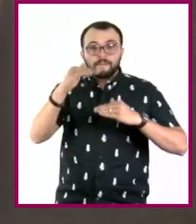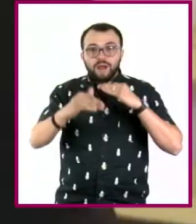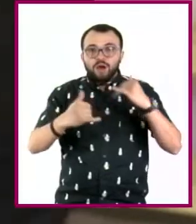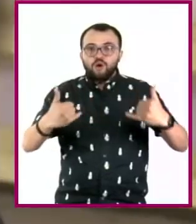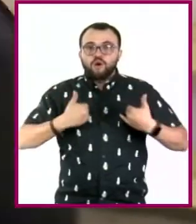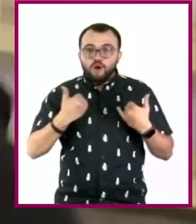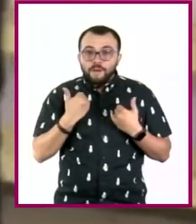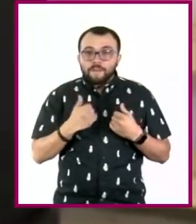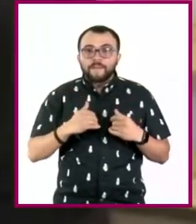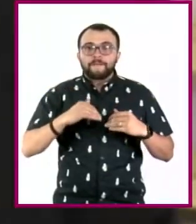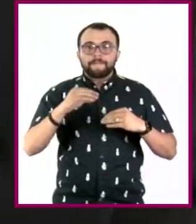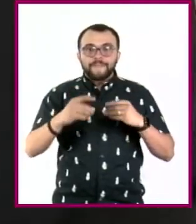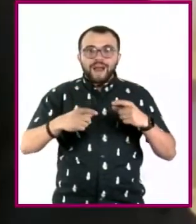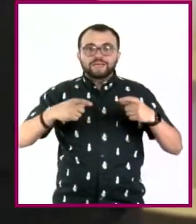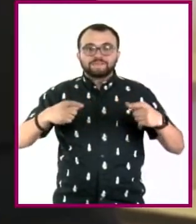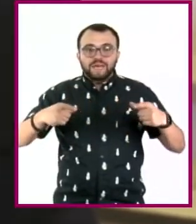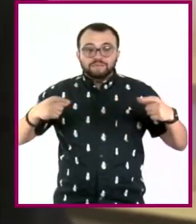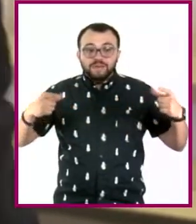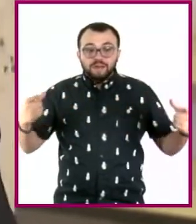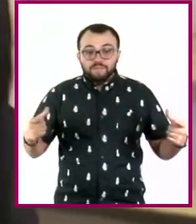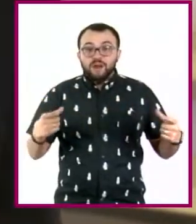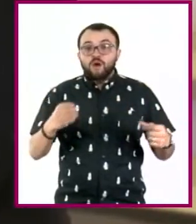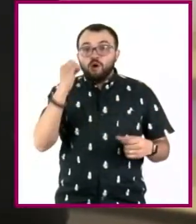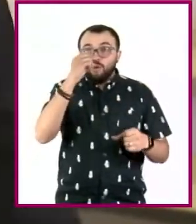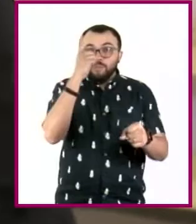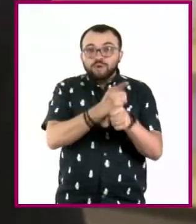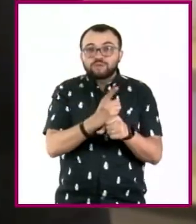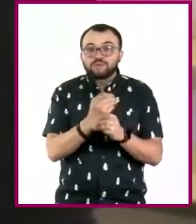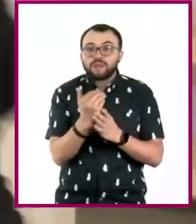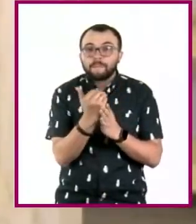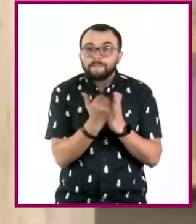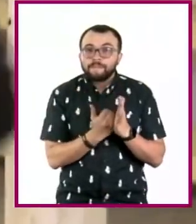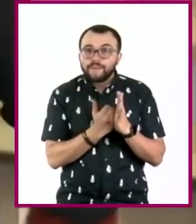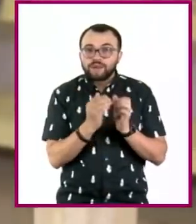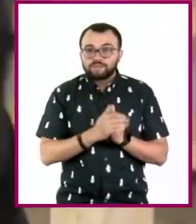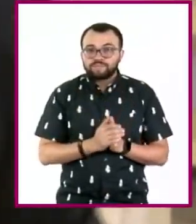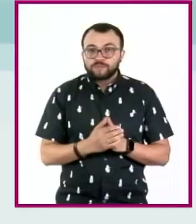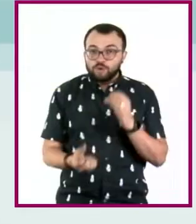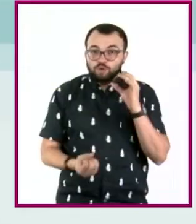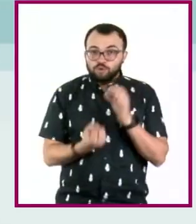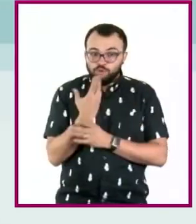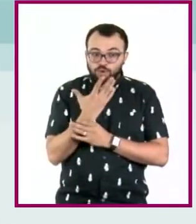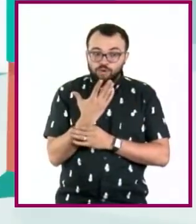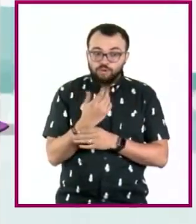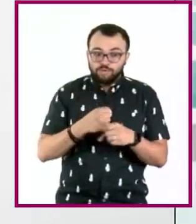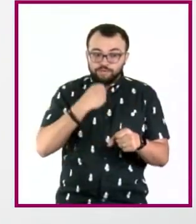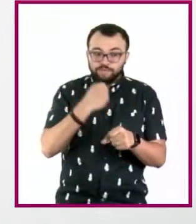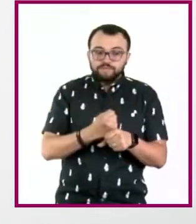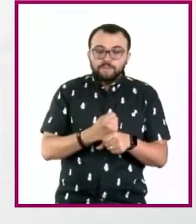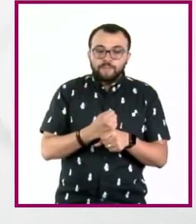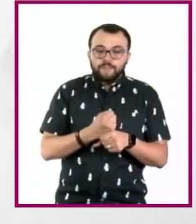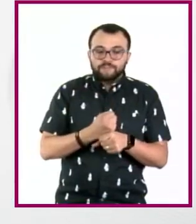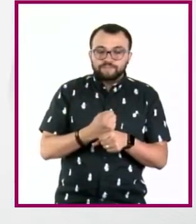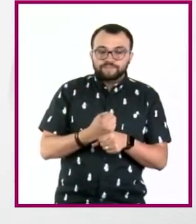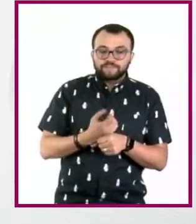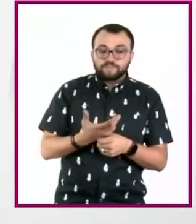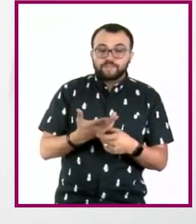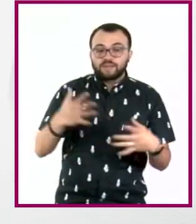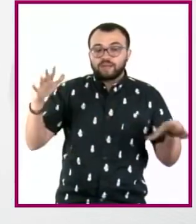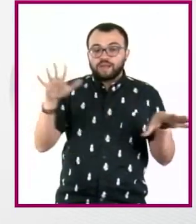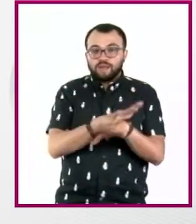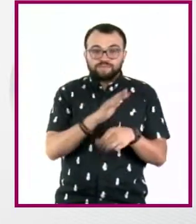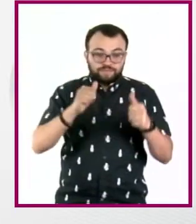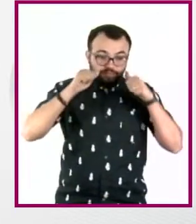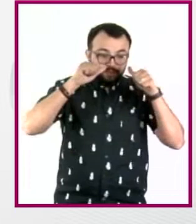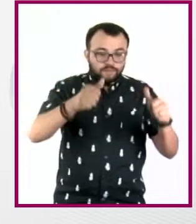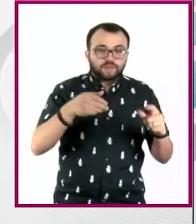oportunidades comenzaban a escasear. Con la entrada del nuevo milenio, las prioridades de atención hacia la juventud cambiaron y